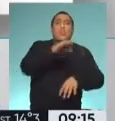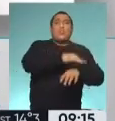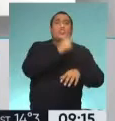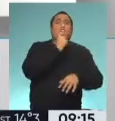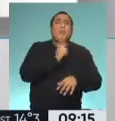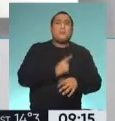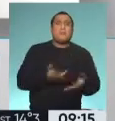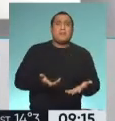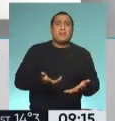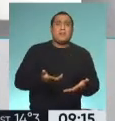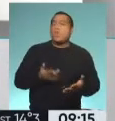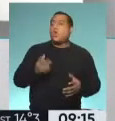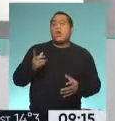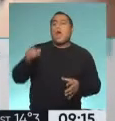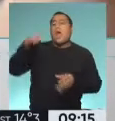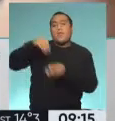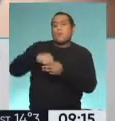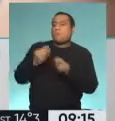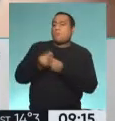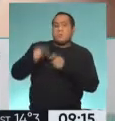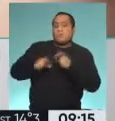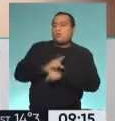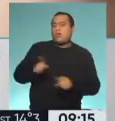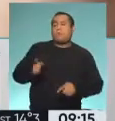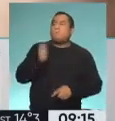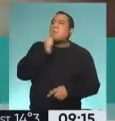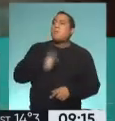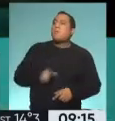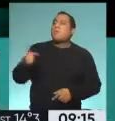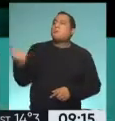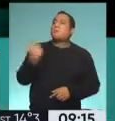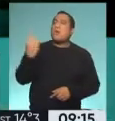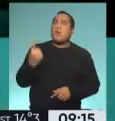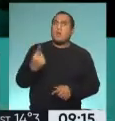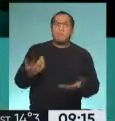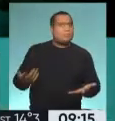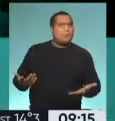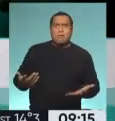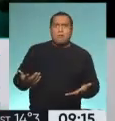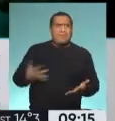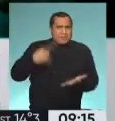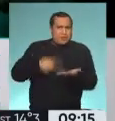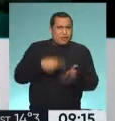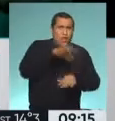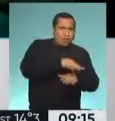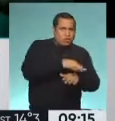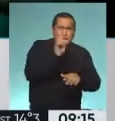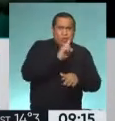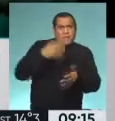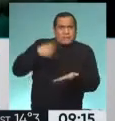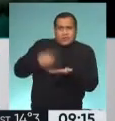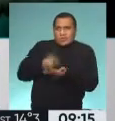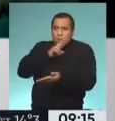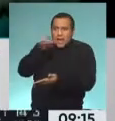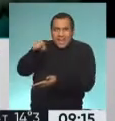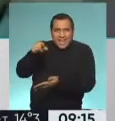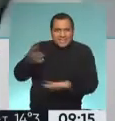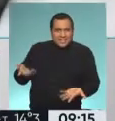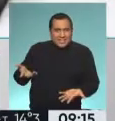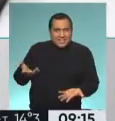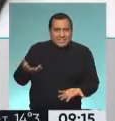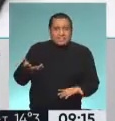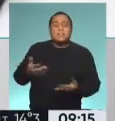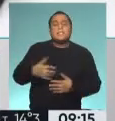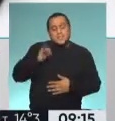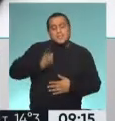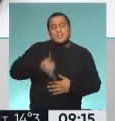en el quirófano. Es una decisión que tiene que tomar la mamá que va a parir. Exactamente, y de hecho,